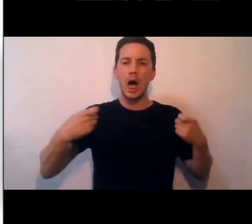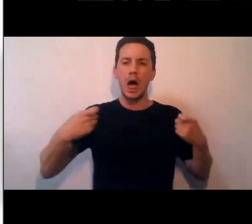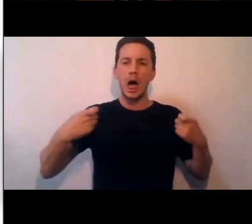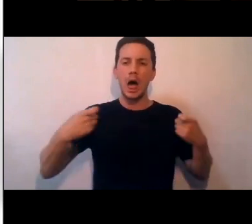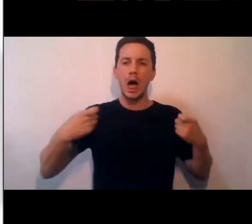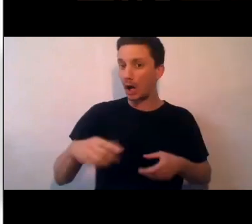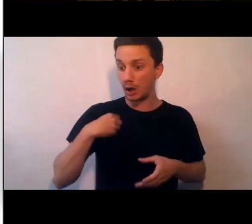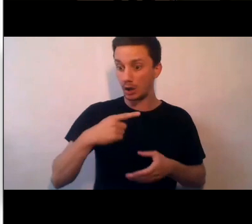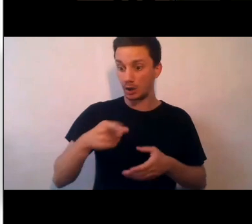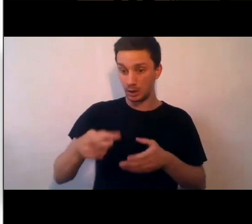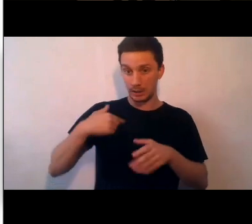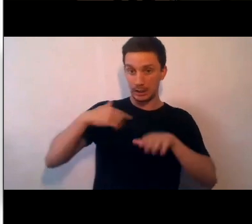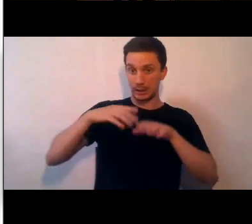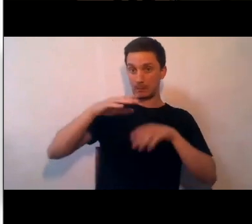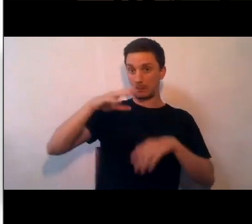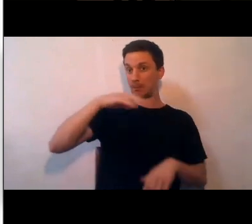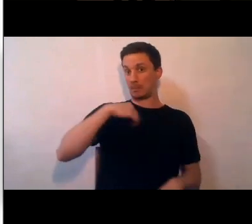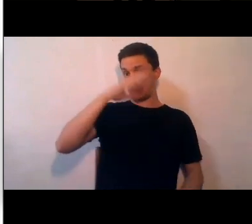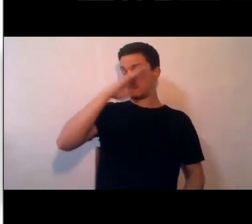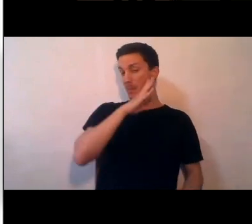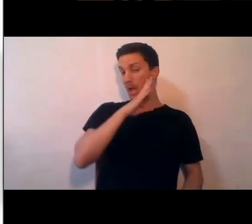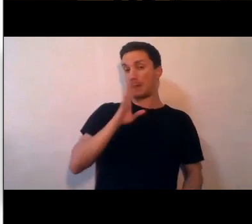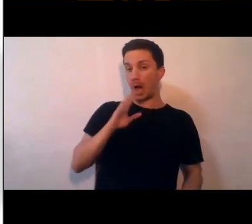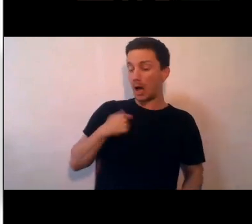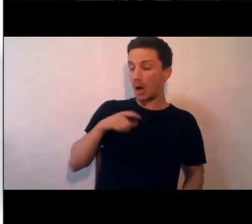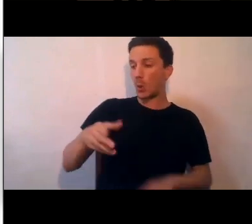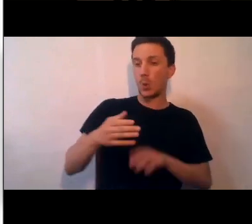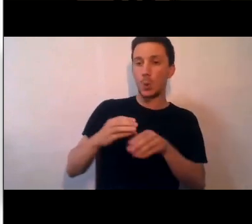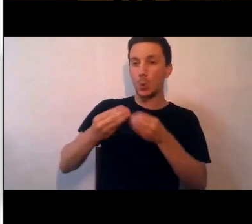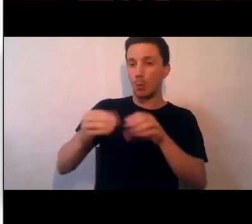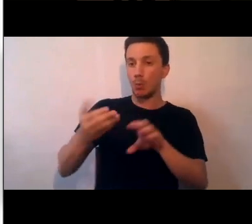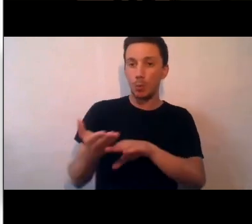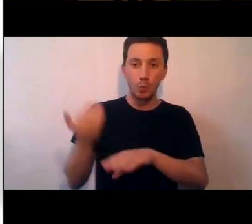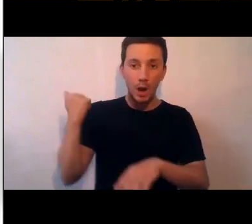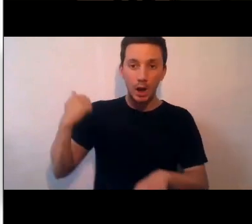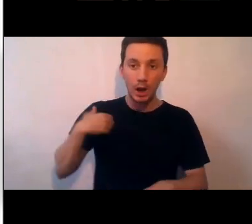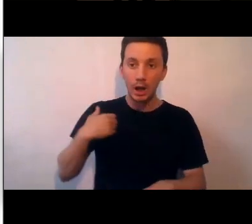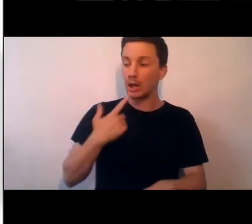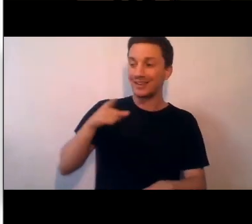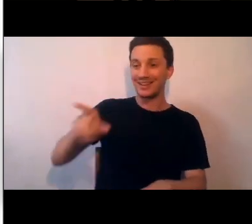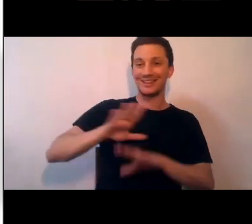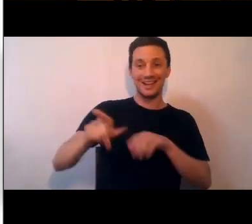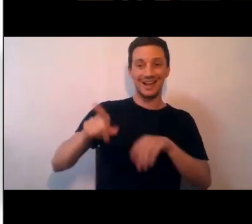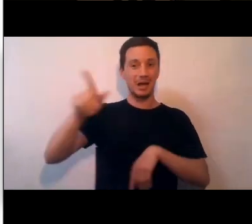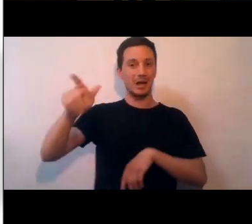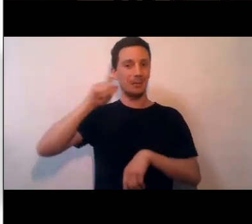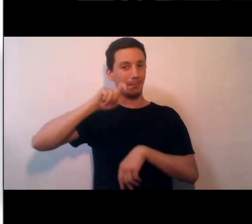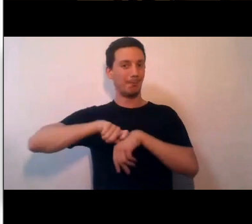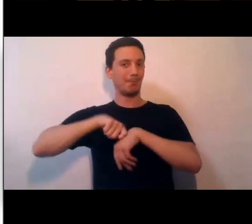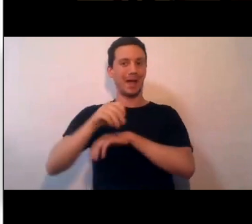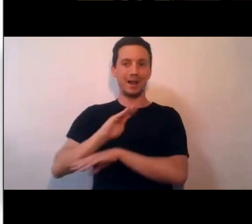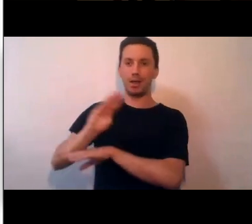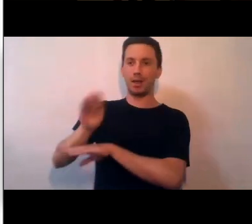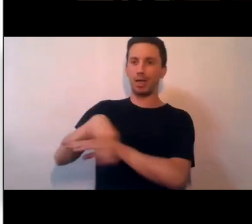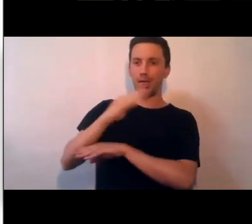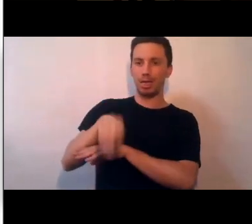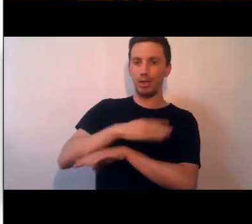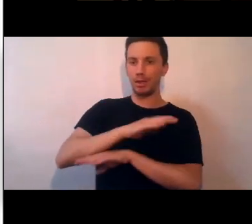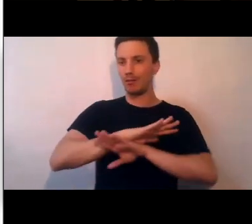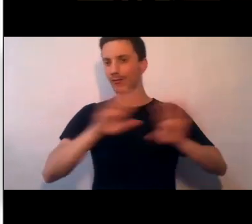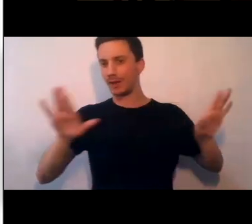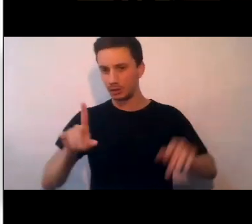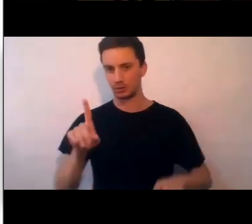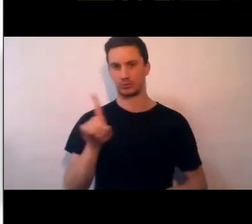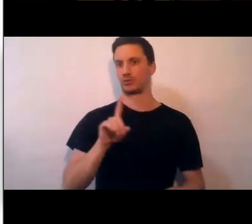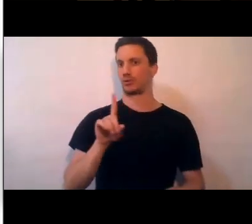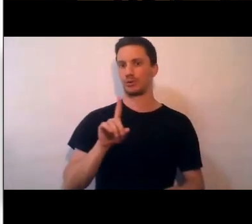quiere decir que se vaya a curar de su dermatitis atópica. Y normalmente estas alergias alimentarias al huevo o a las proteínas de la